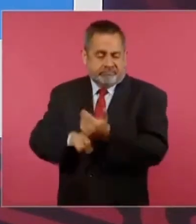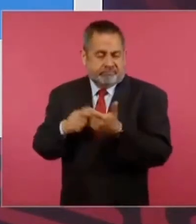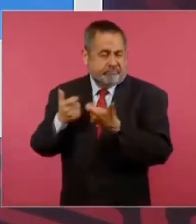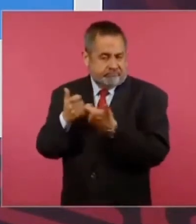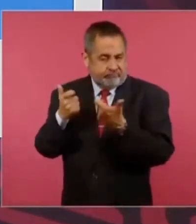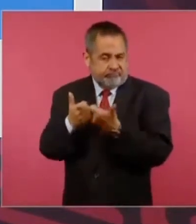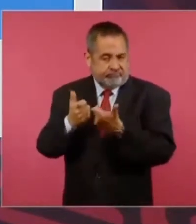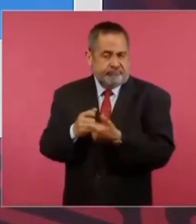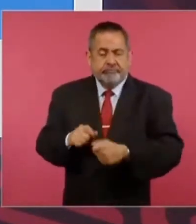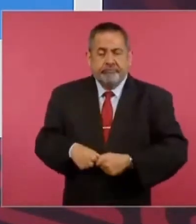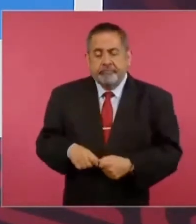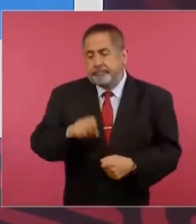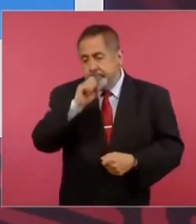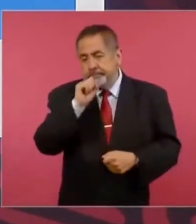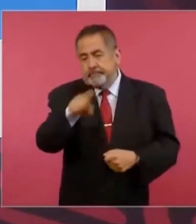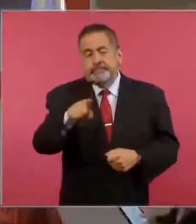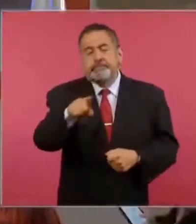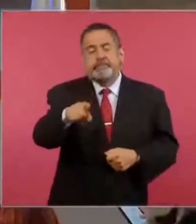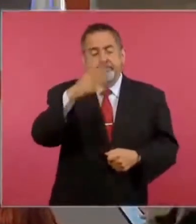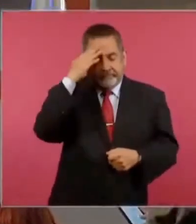También la venta